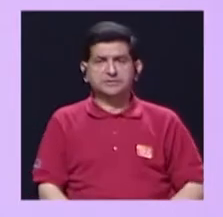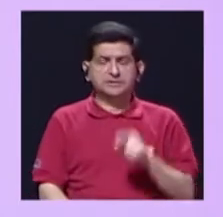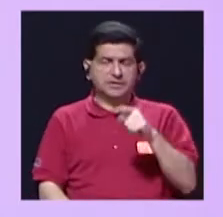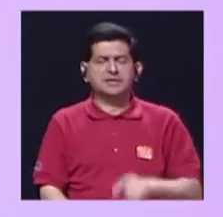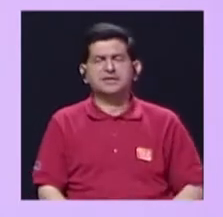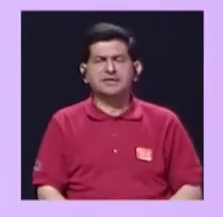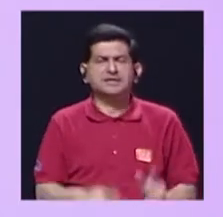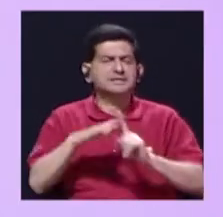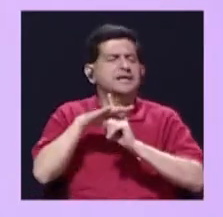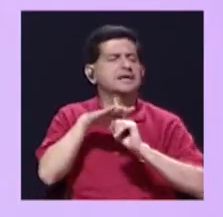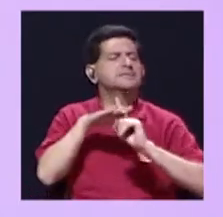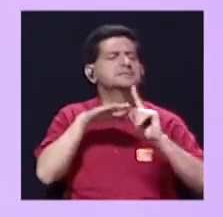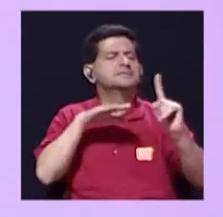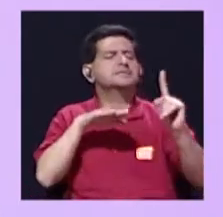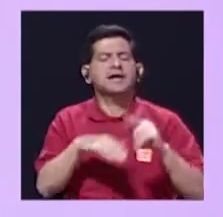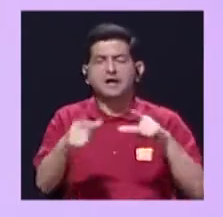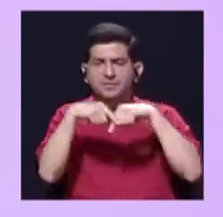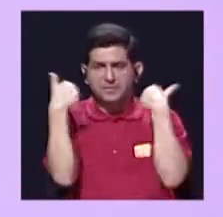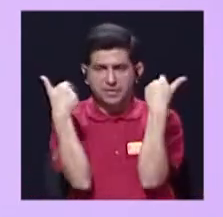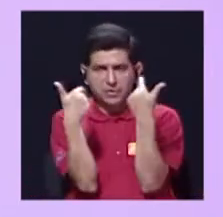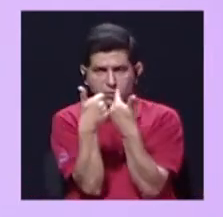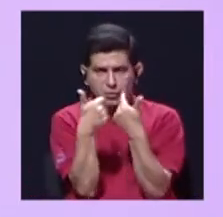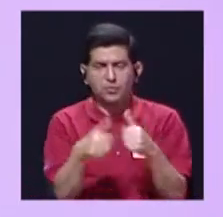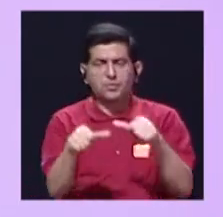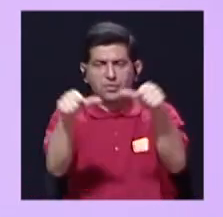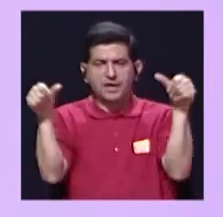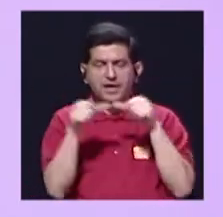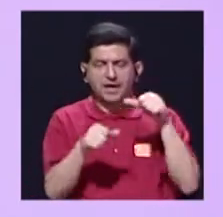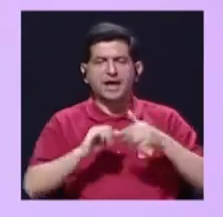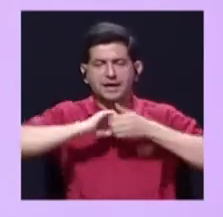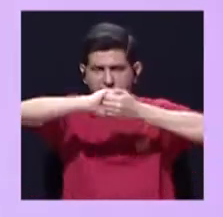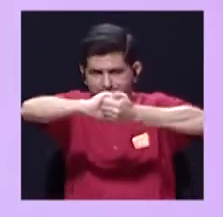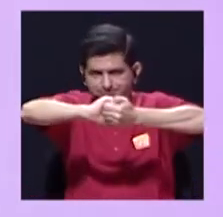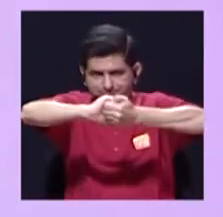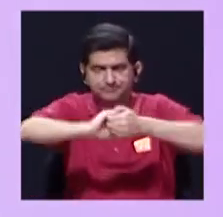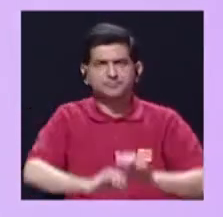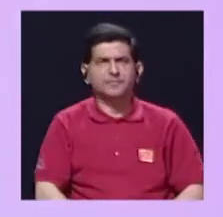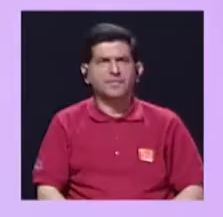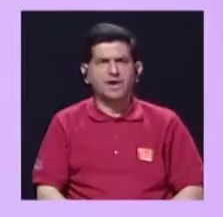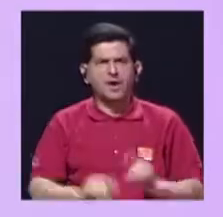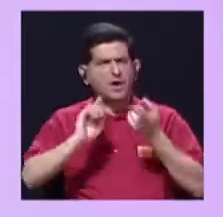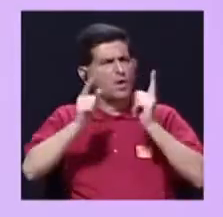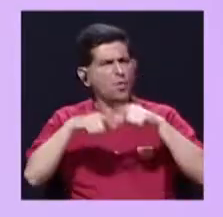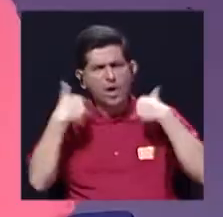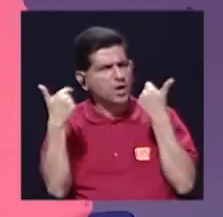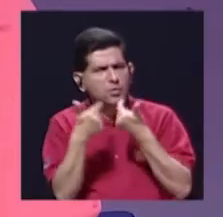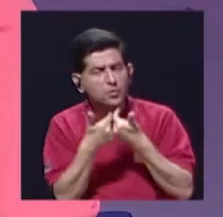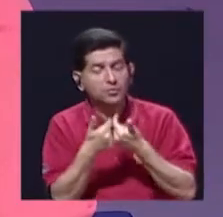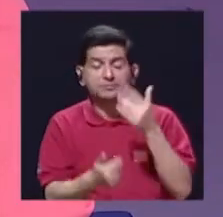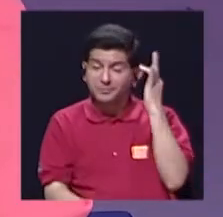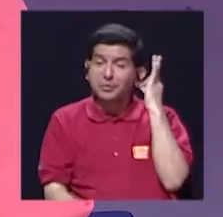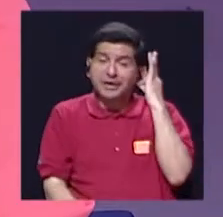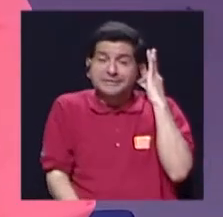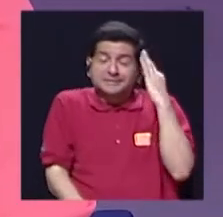las manos un sector del sector cooperativo. ¿Qué sector del sector cooperativo? El sector